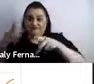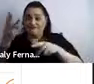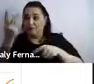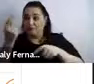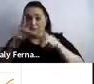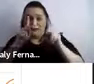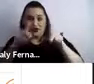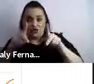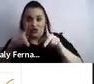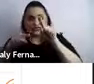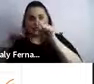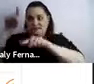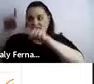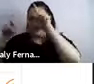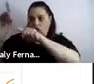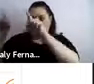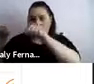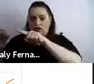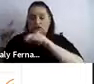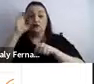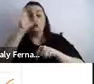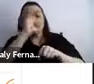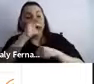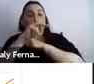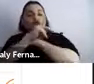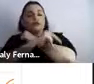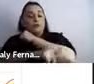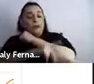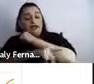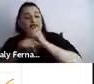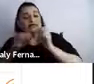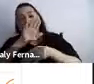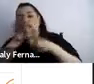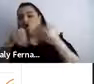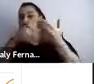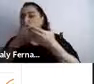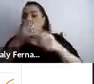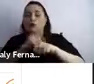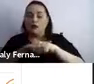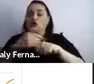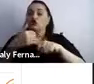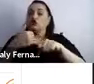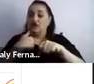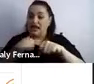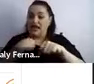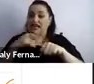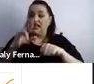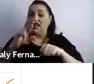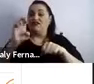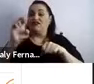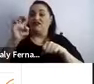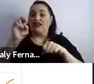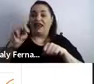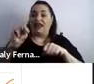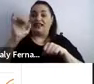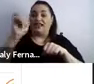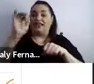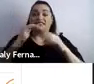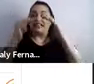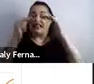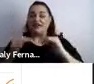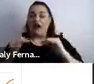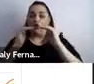estos indicadores. Y entonces buscamos países que en todo momento tenían cada una de estas rentas por debajo de estos niveles y